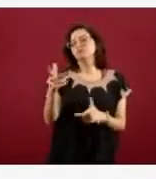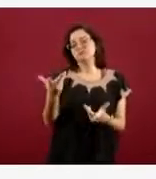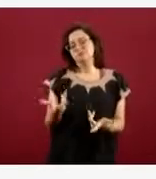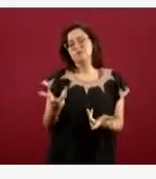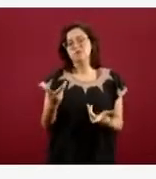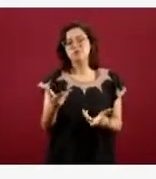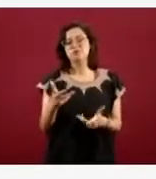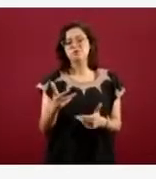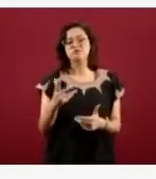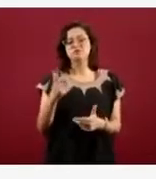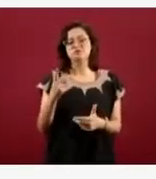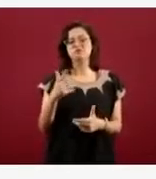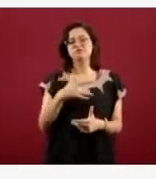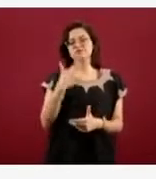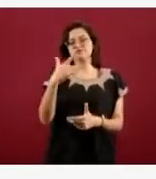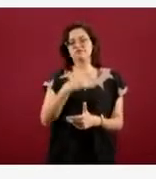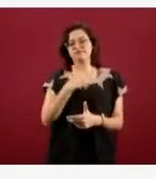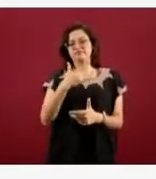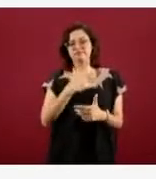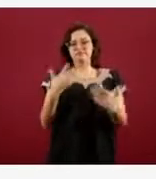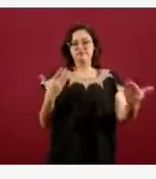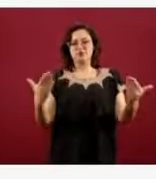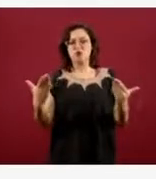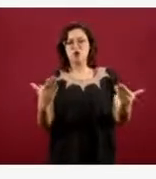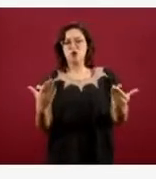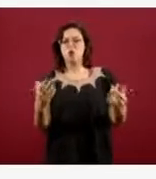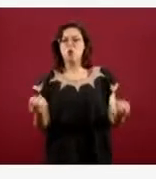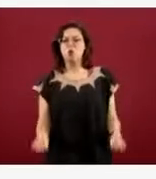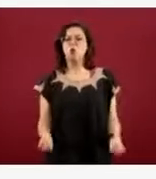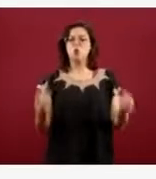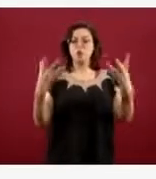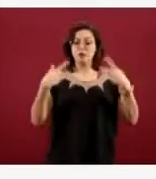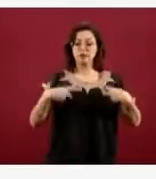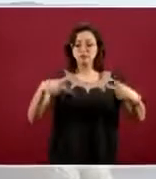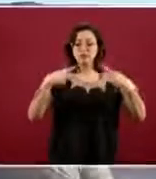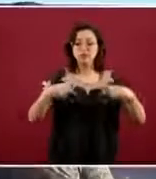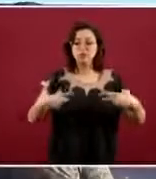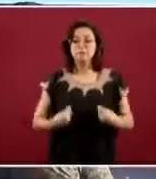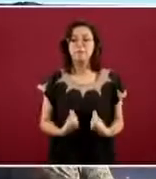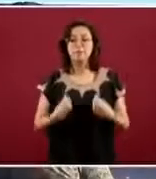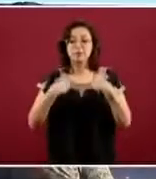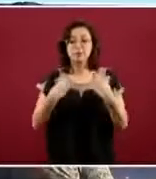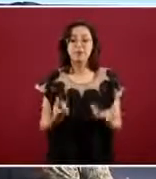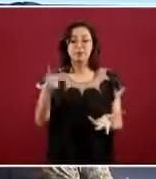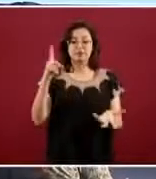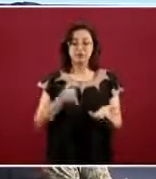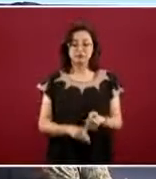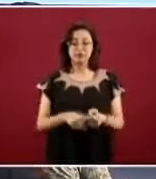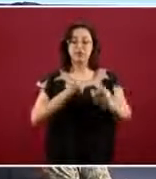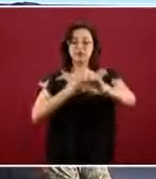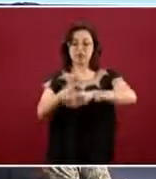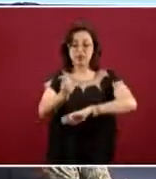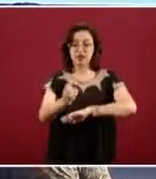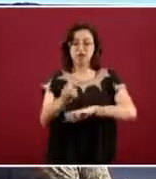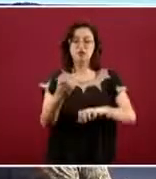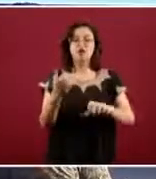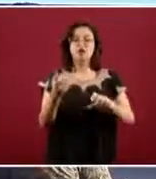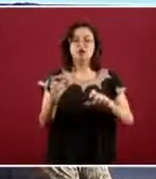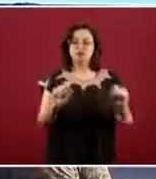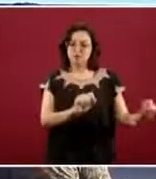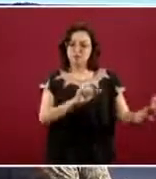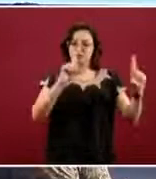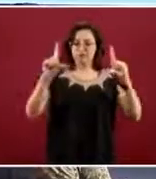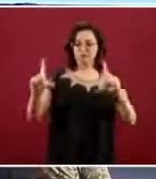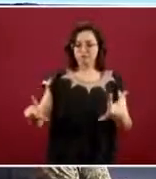Por eso esto lo tenemos que ver a la luz de esa carga poblacional. Por eso en el siguiente gráfico tenemos la distribución, pero ahora